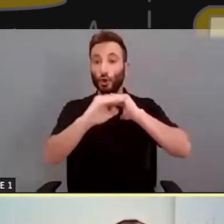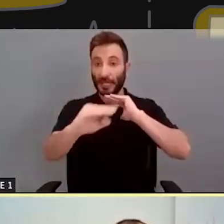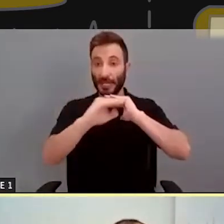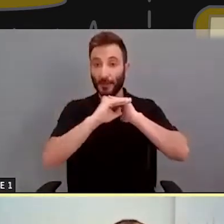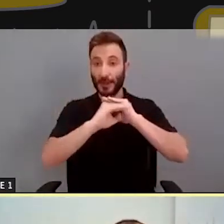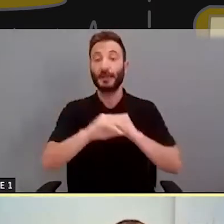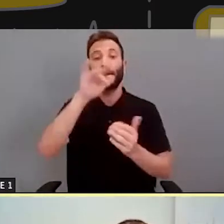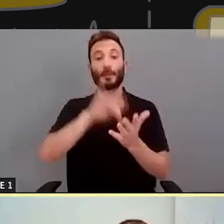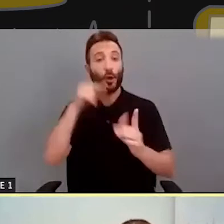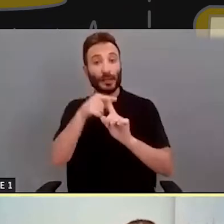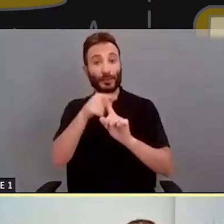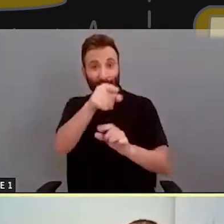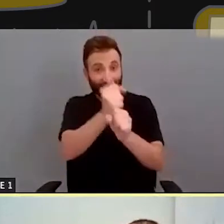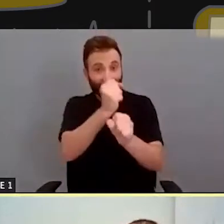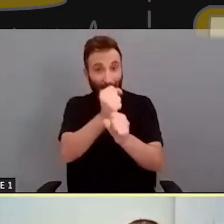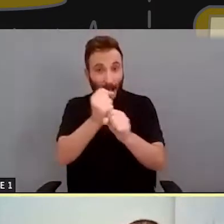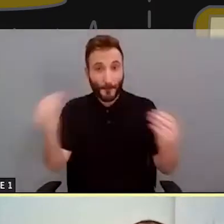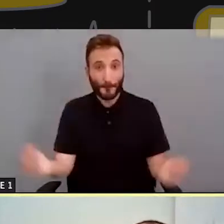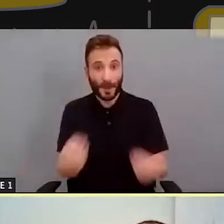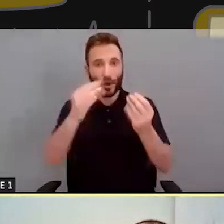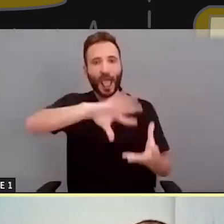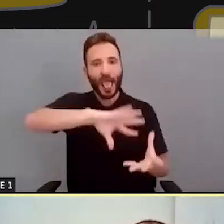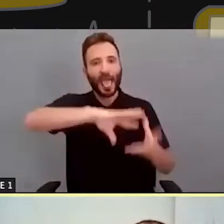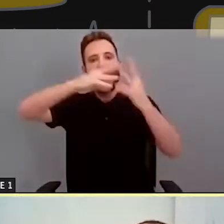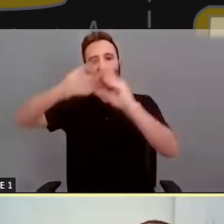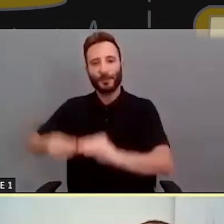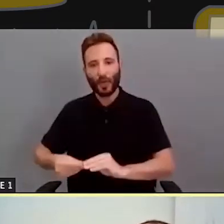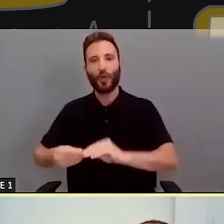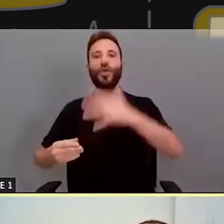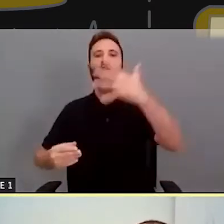poderlo trabajar mejor lo hemos aterrizado en